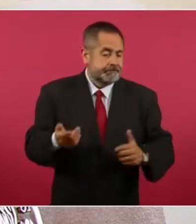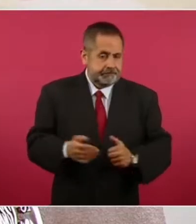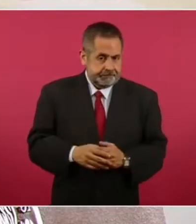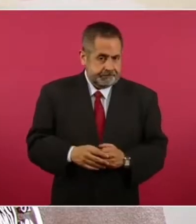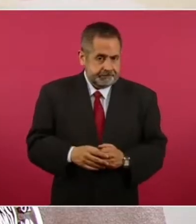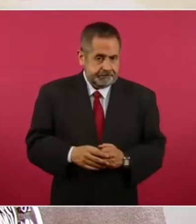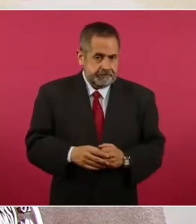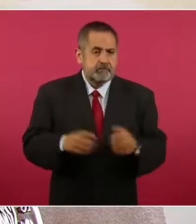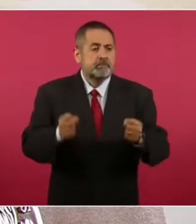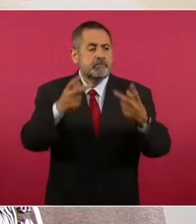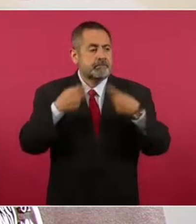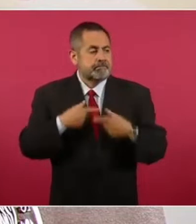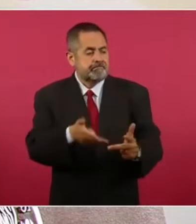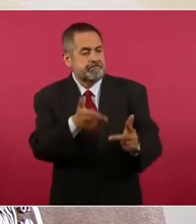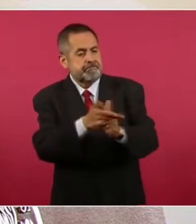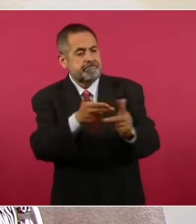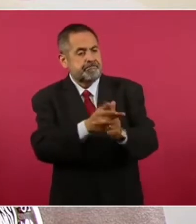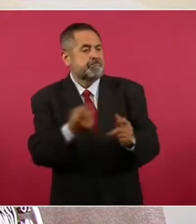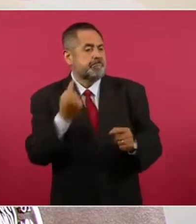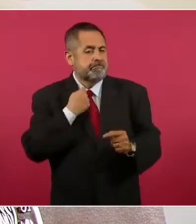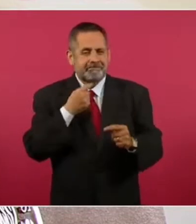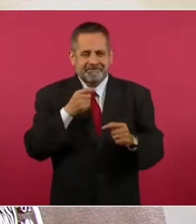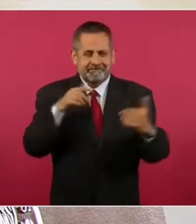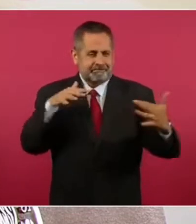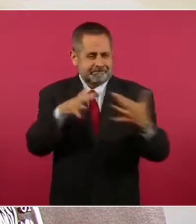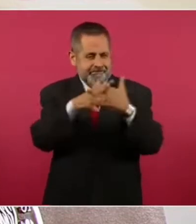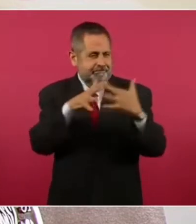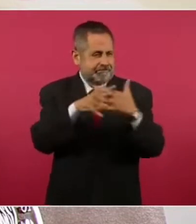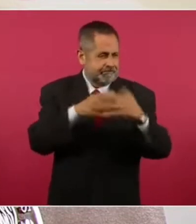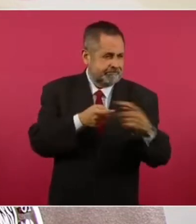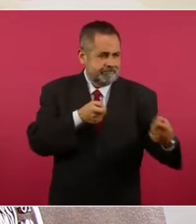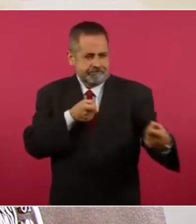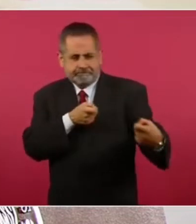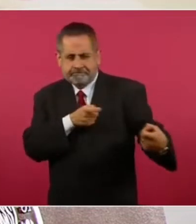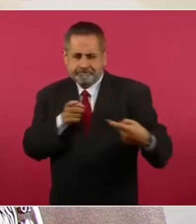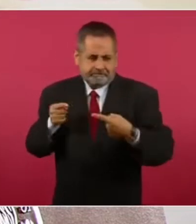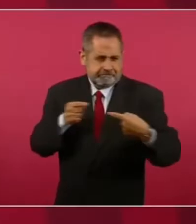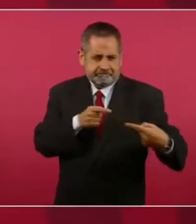de asesinados en enfrentamientos cuando Calderón,